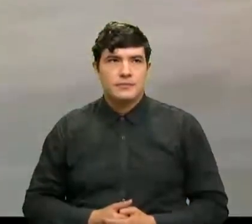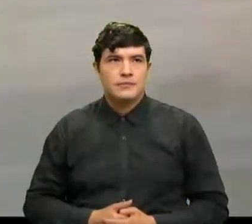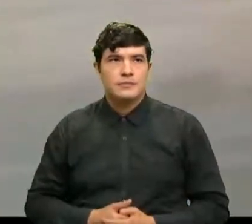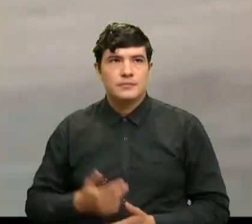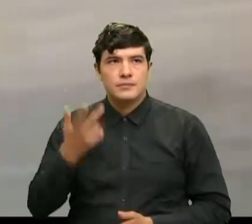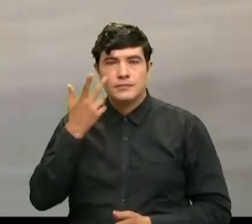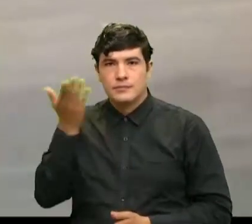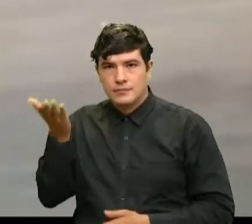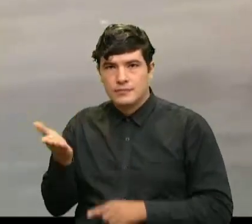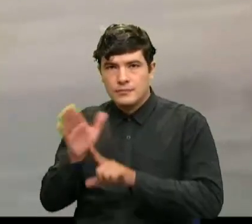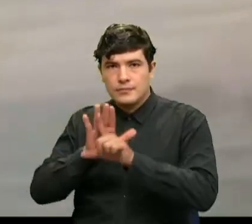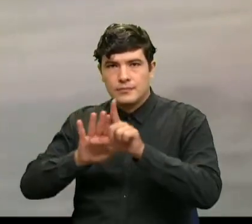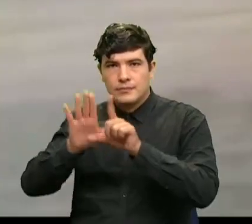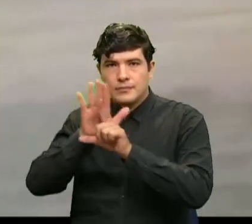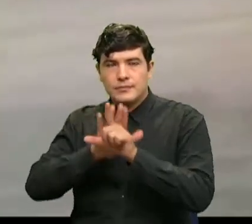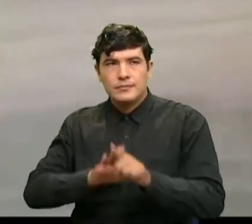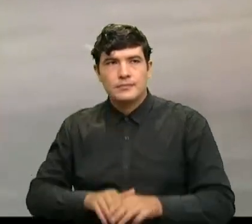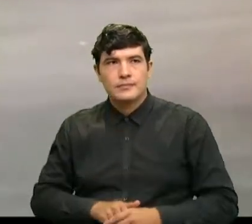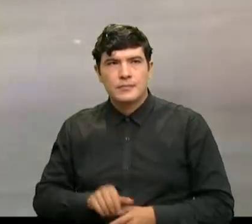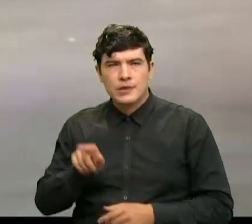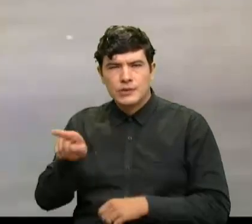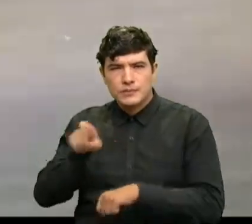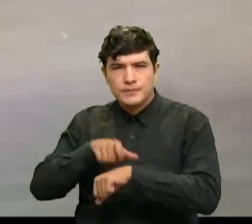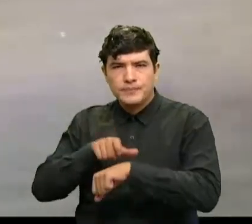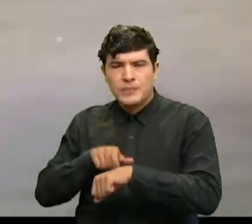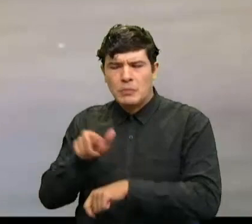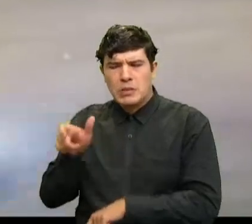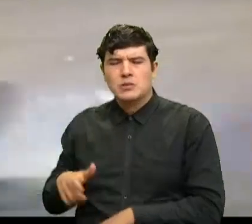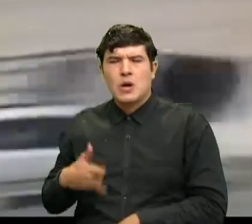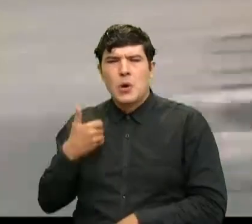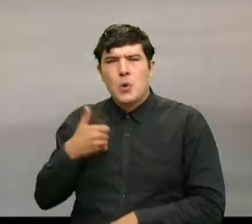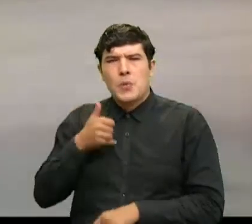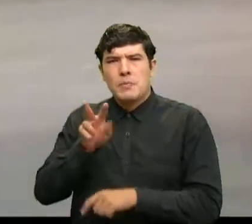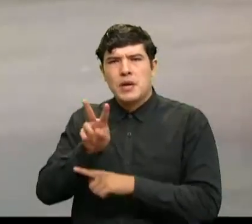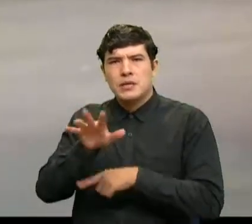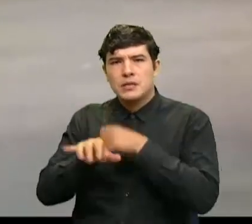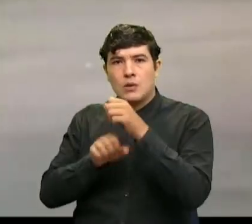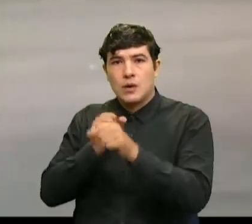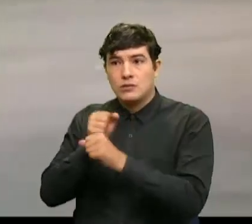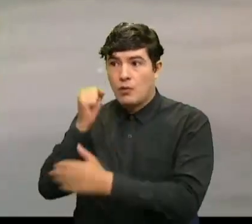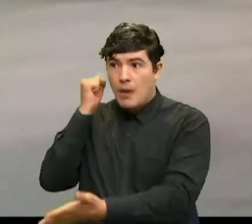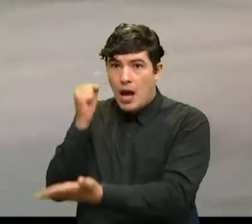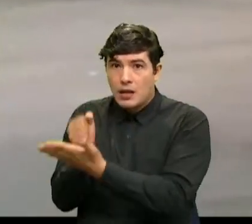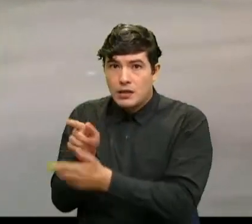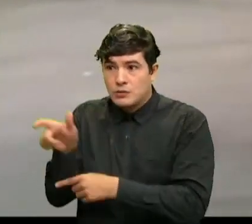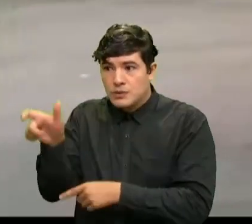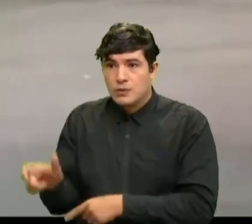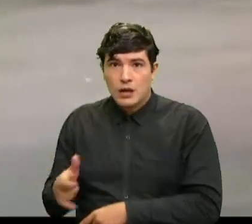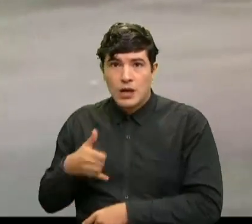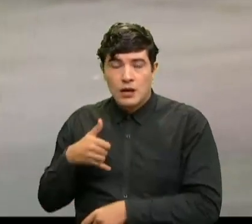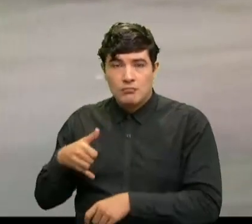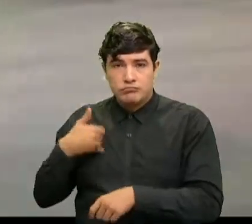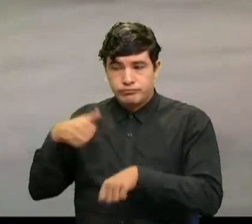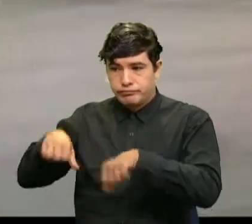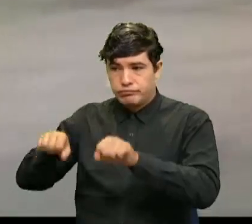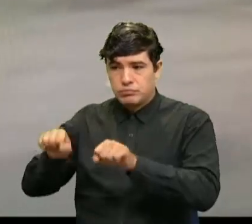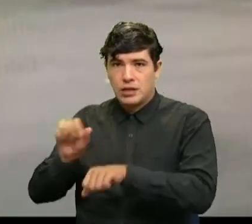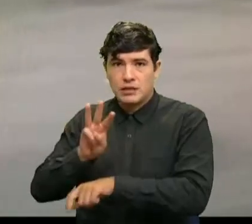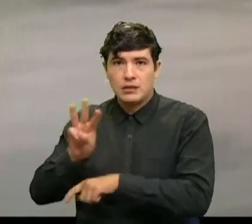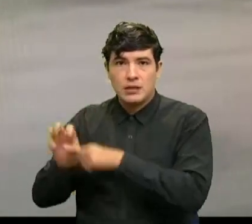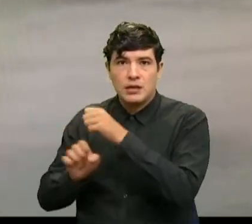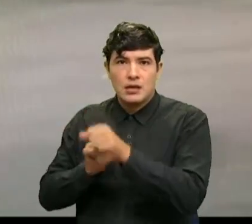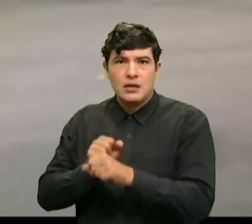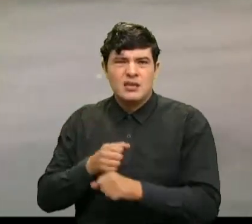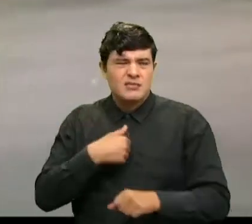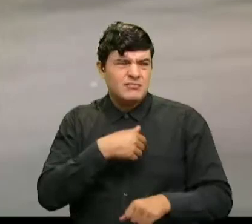Observen este video. Es el momento exacto en el que un joven de 25 años asesina a un motociclista de 33, quien se negó a llevarlo en su